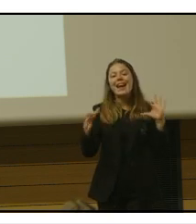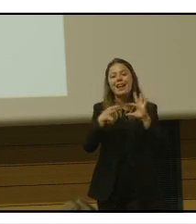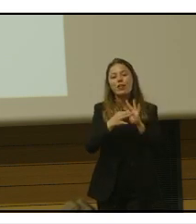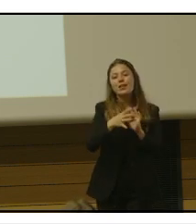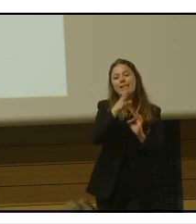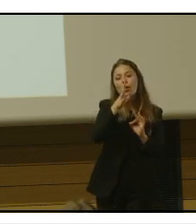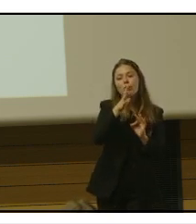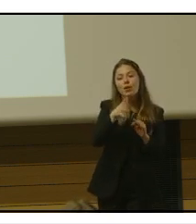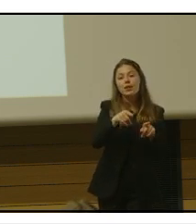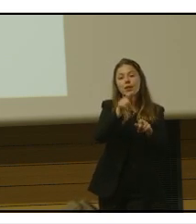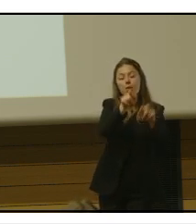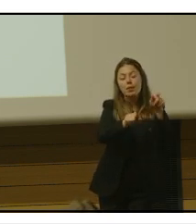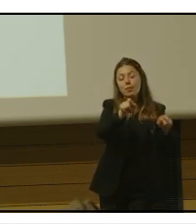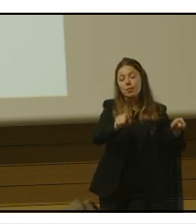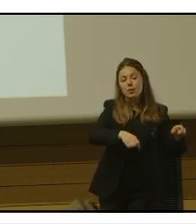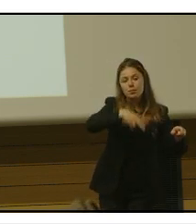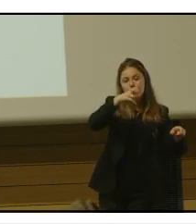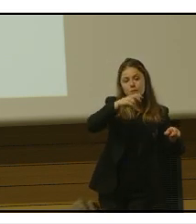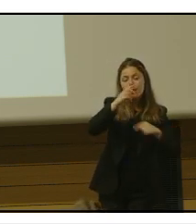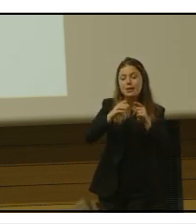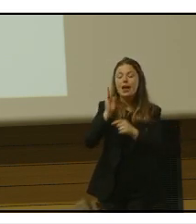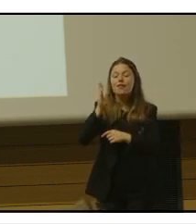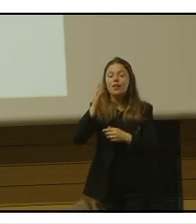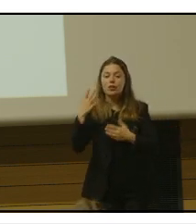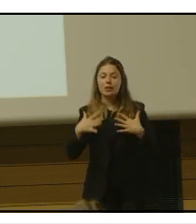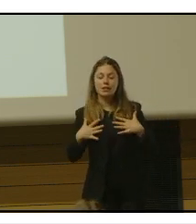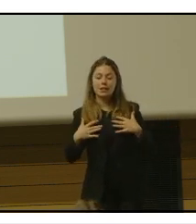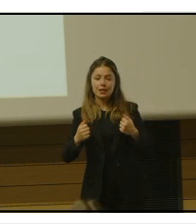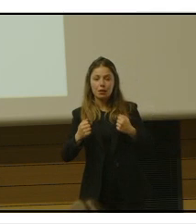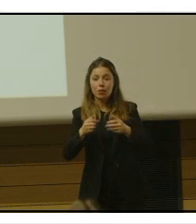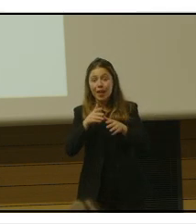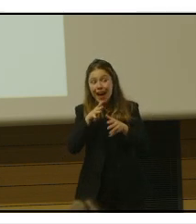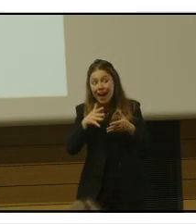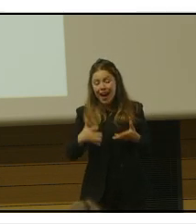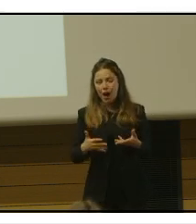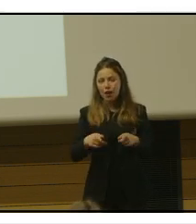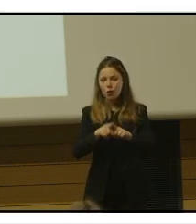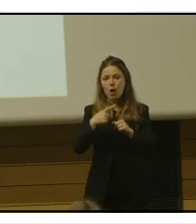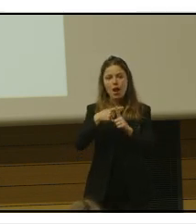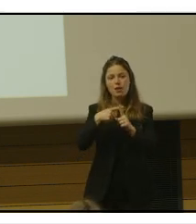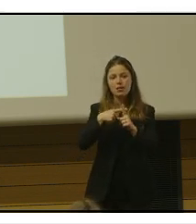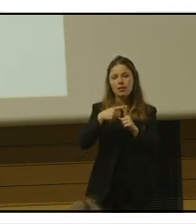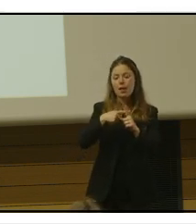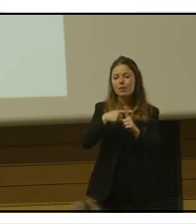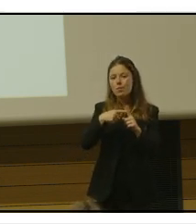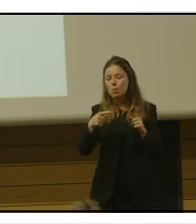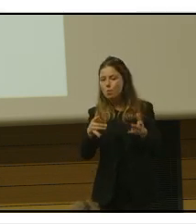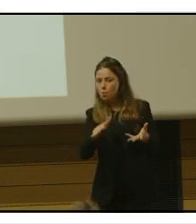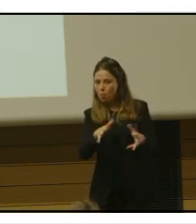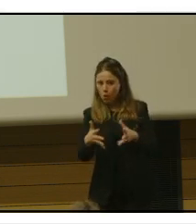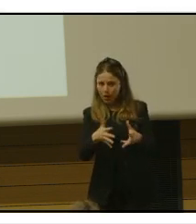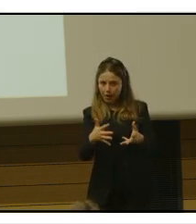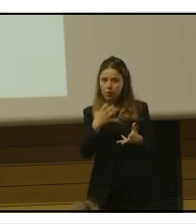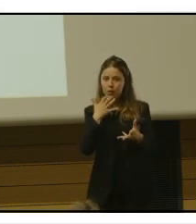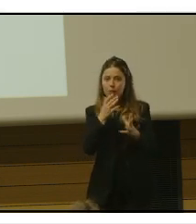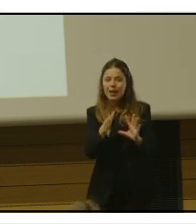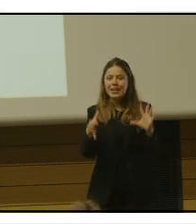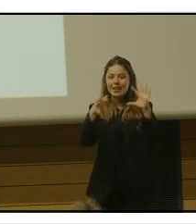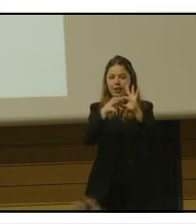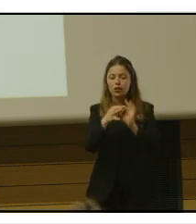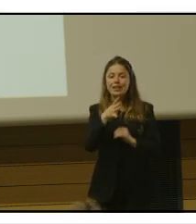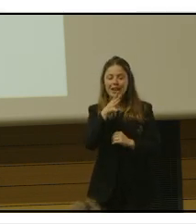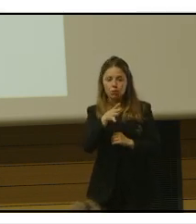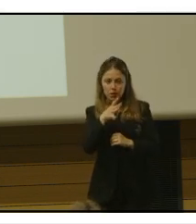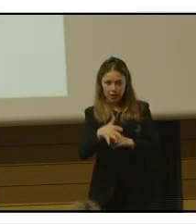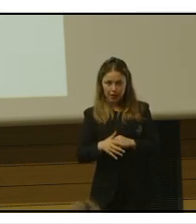causales entre exposición a humo ambiental de tabaco y efectos para la salud que ahora mismo están con un nivel moderado en el establecimiento de relaciones causales.